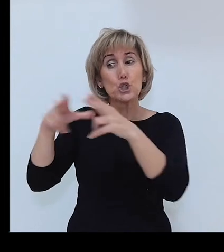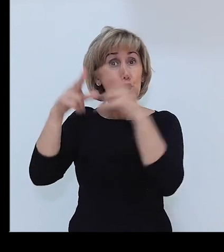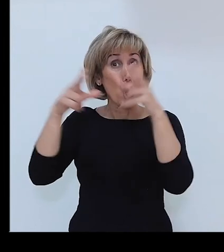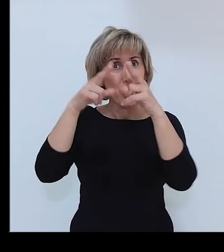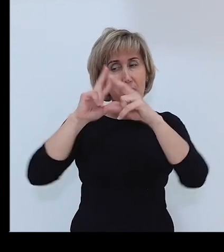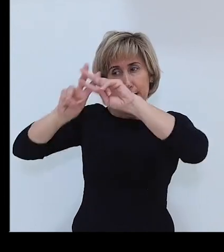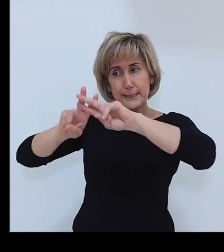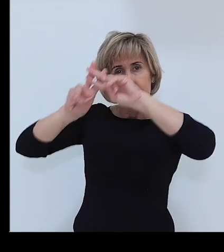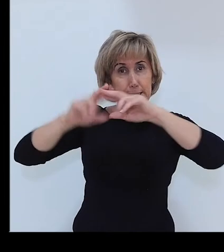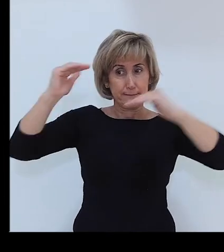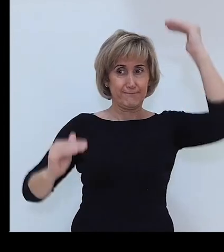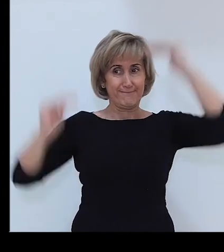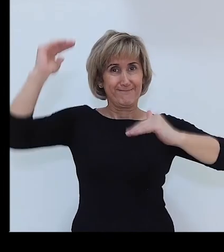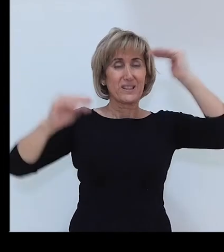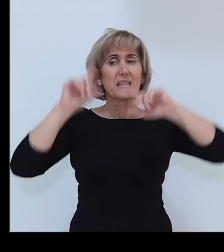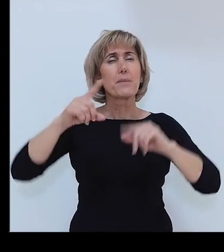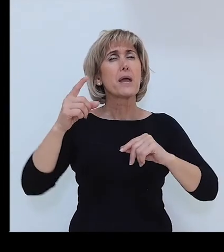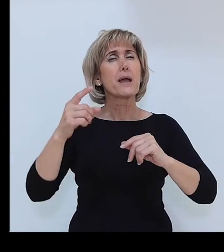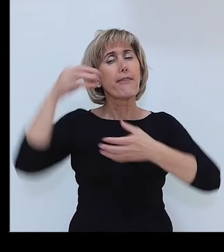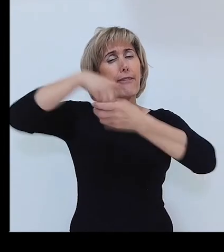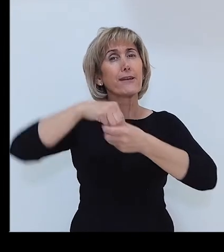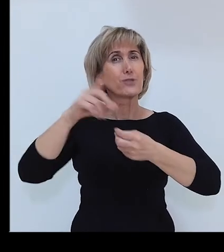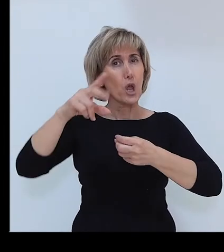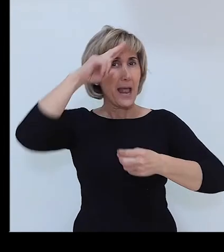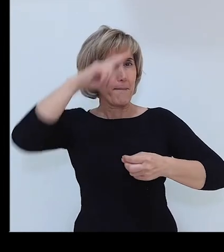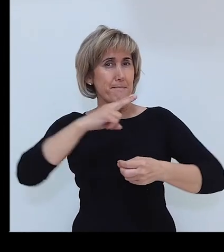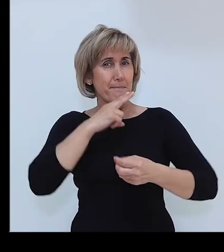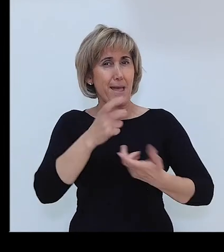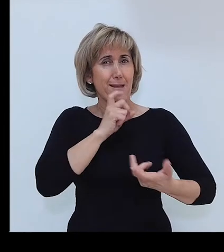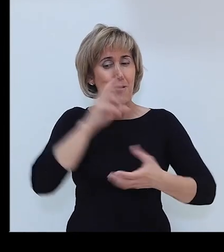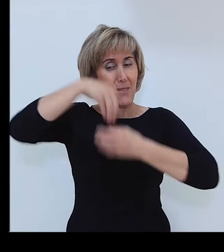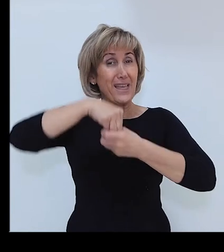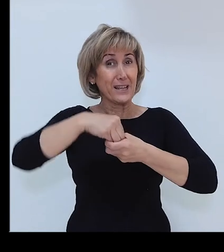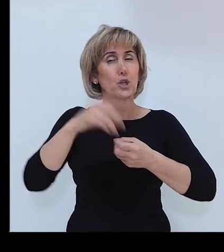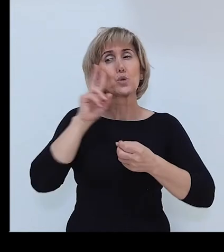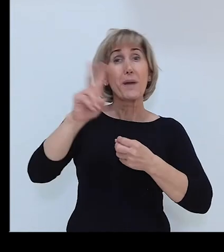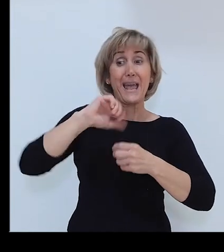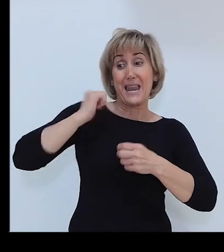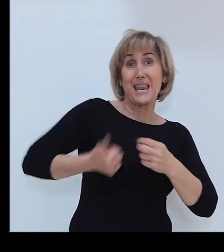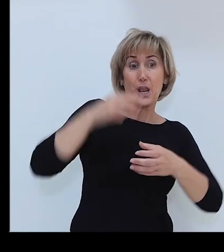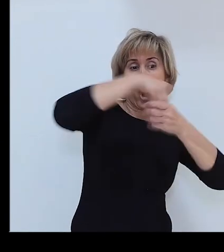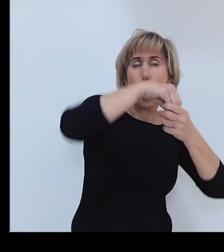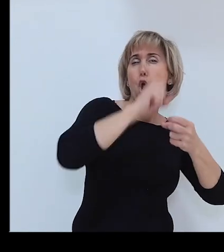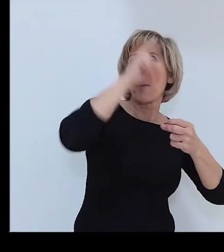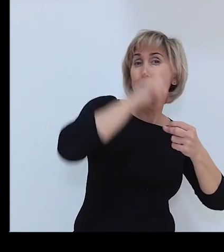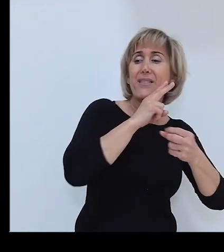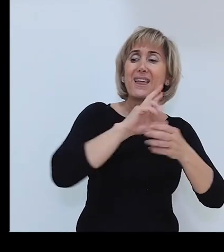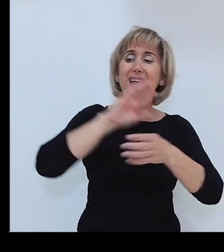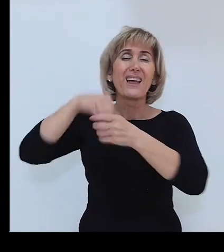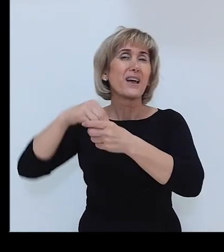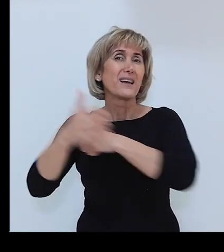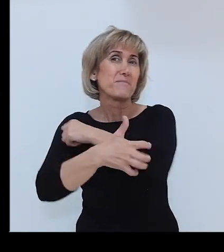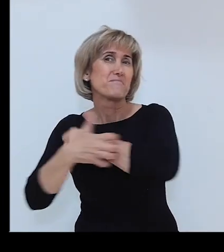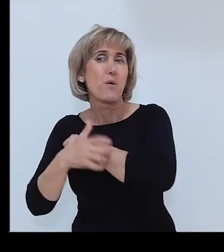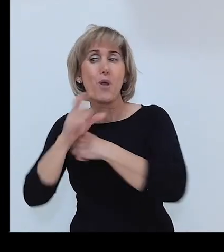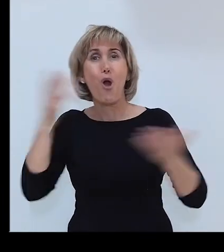analiza la clase social ahí, analiza ahí también cómo se reproduce el poder patriarcal, que es distinto cómo se produce en el